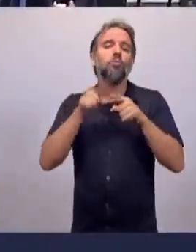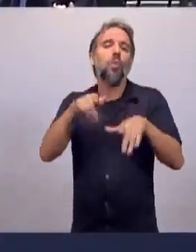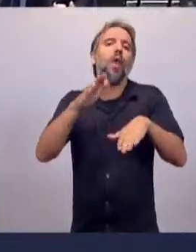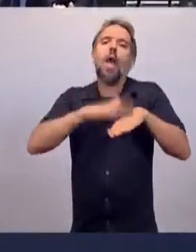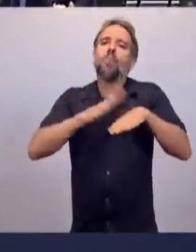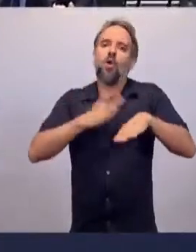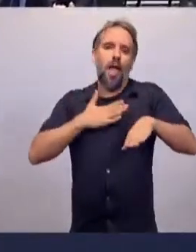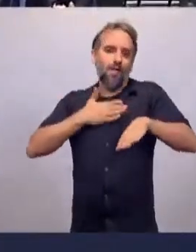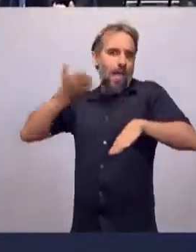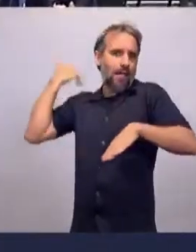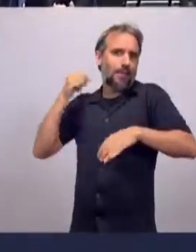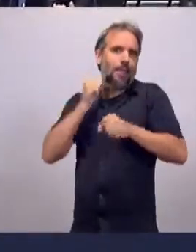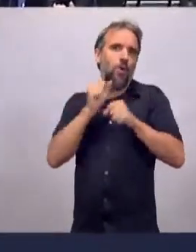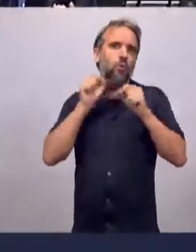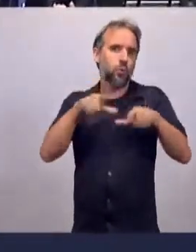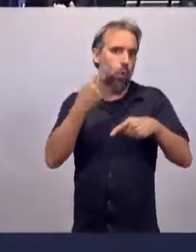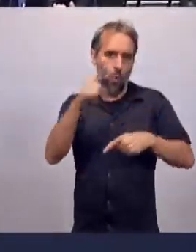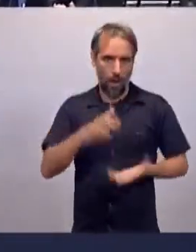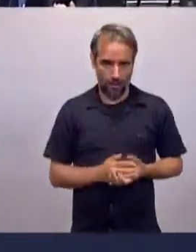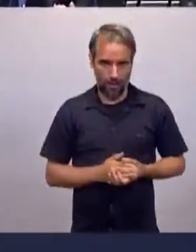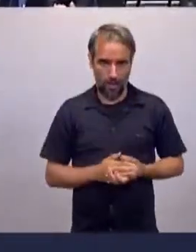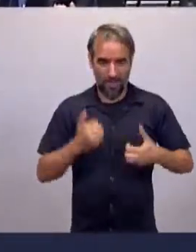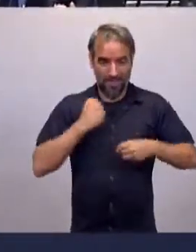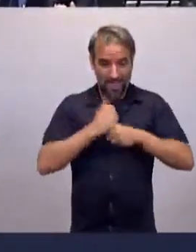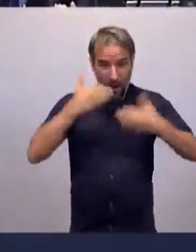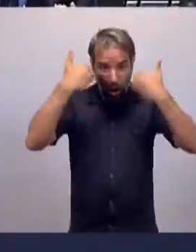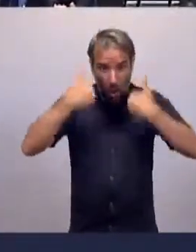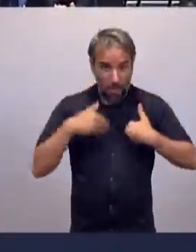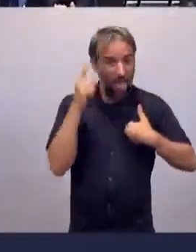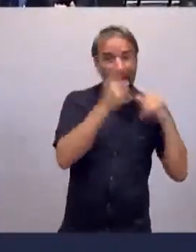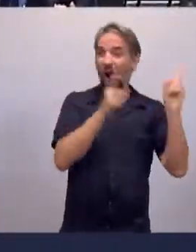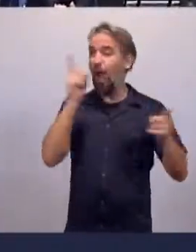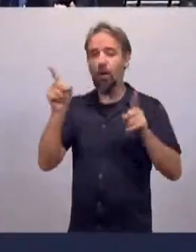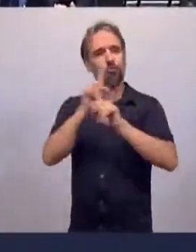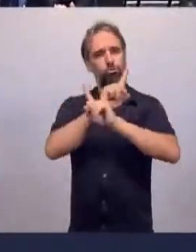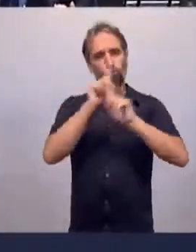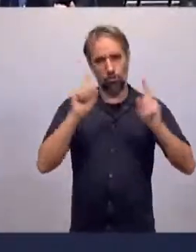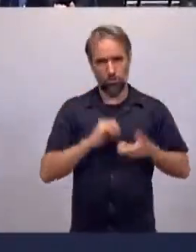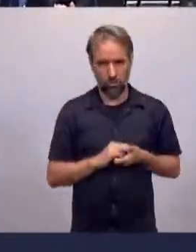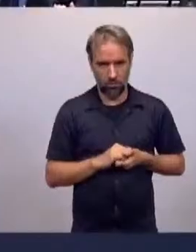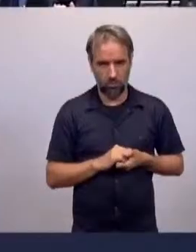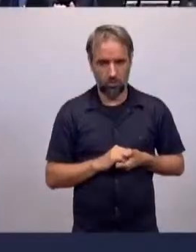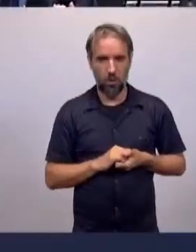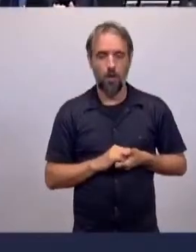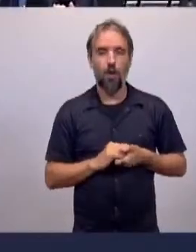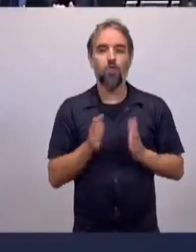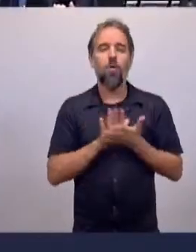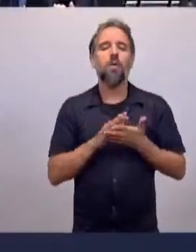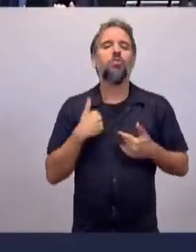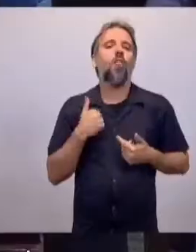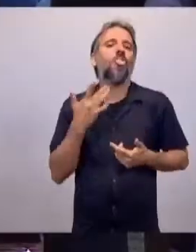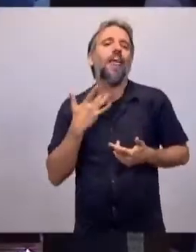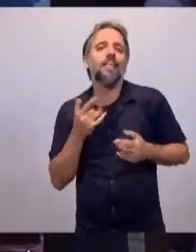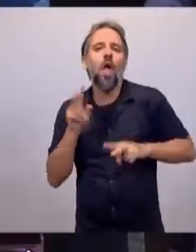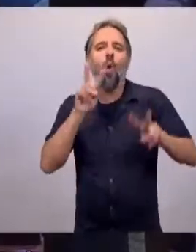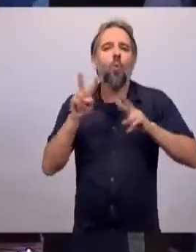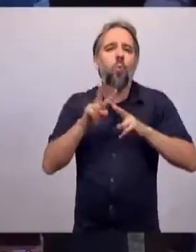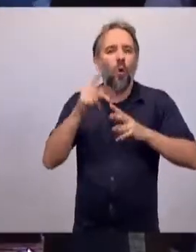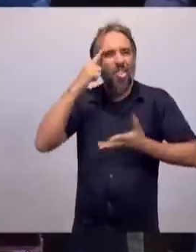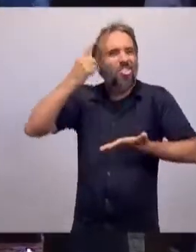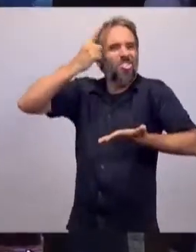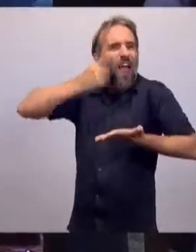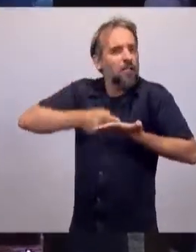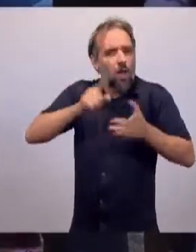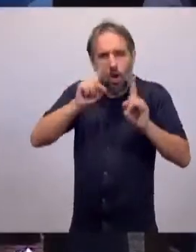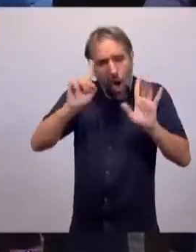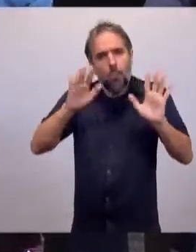propia responsabilidad. No es tarea mía señalarlos. No buscamos ni deseamos las duras decisiones que